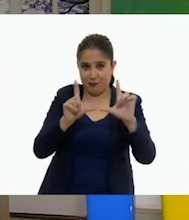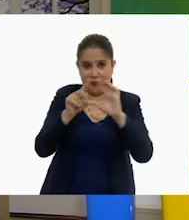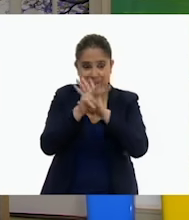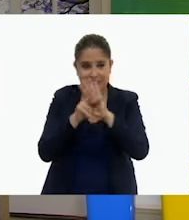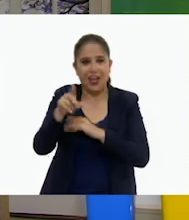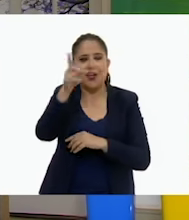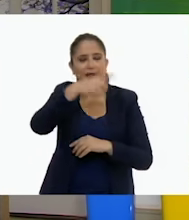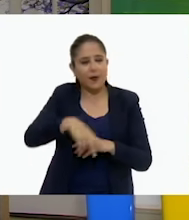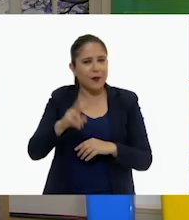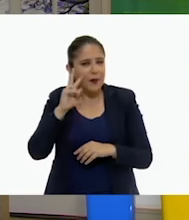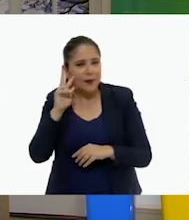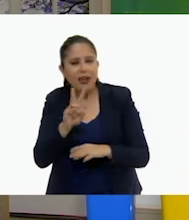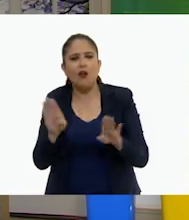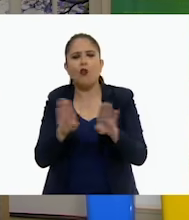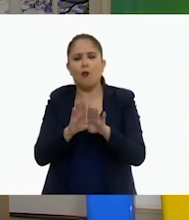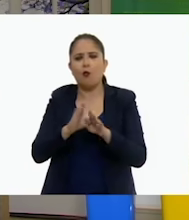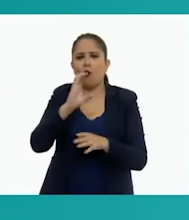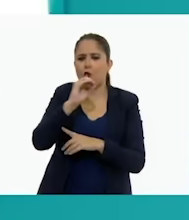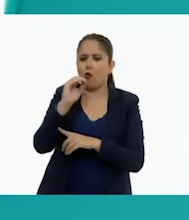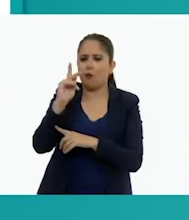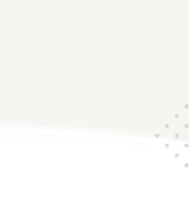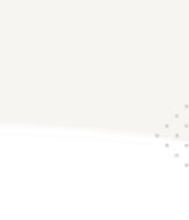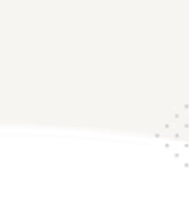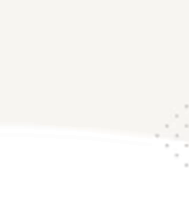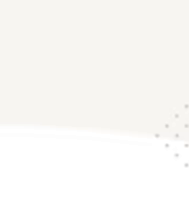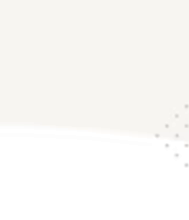combinar la cooperación y la creatividad.